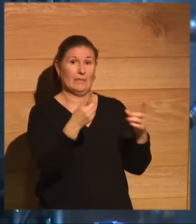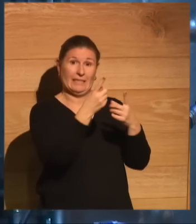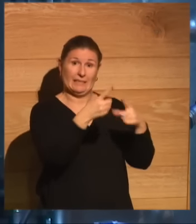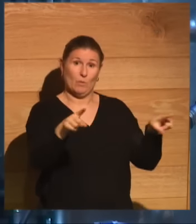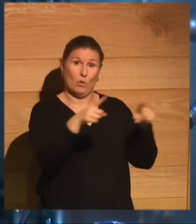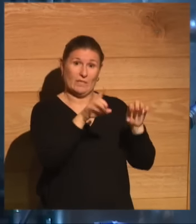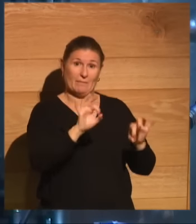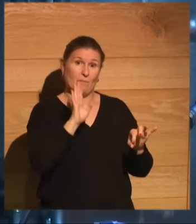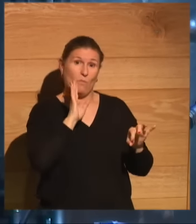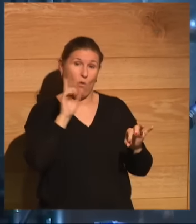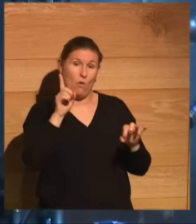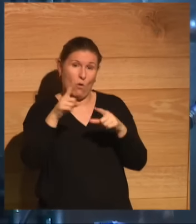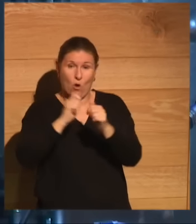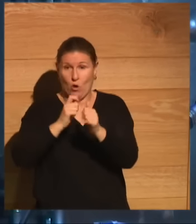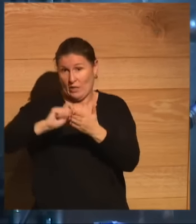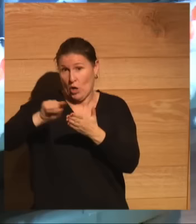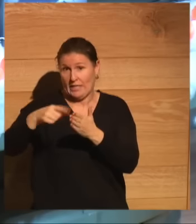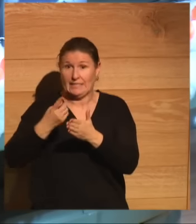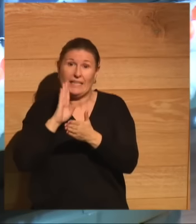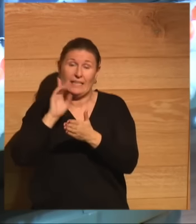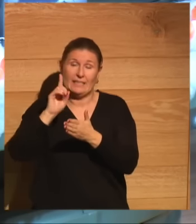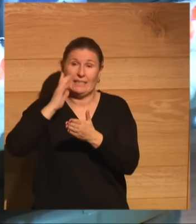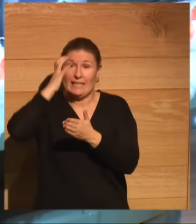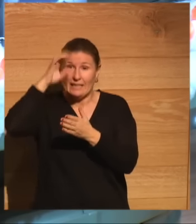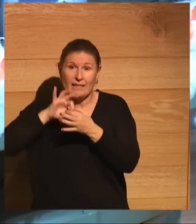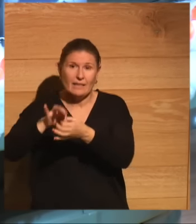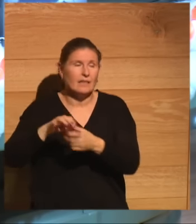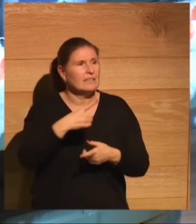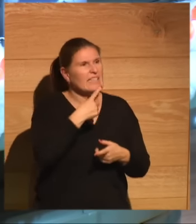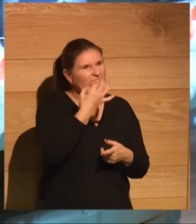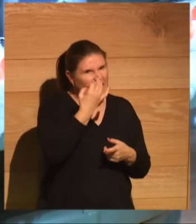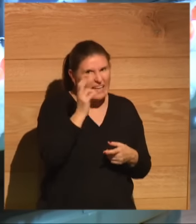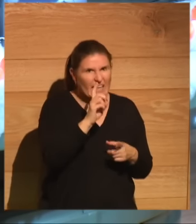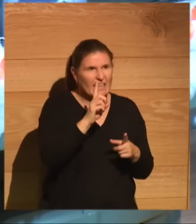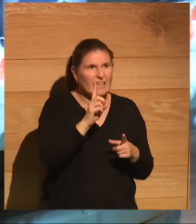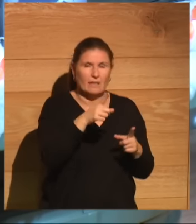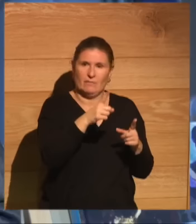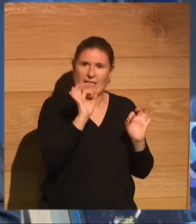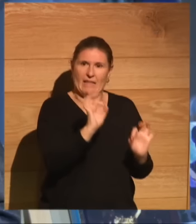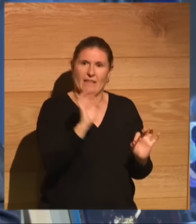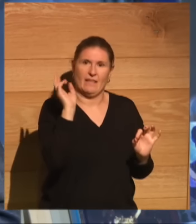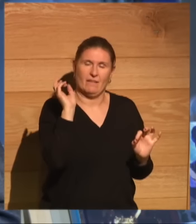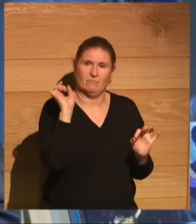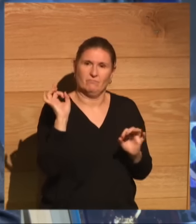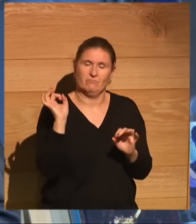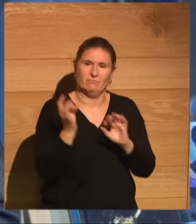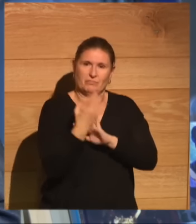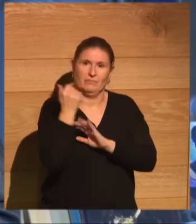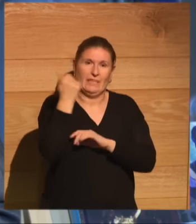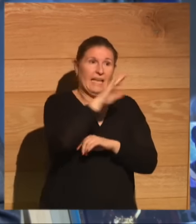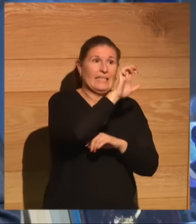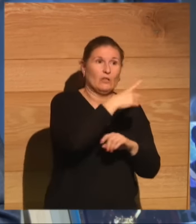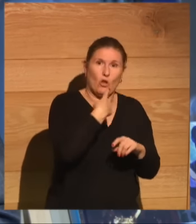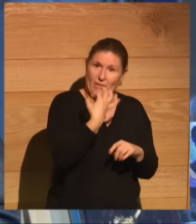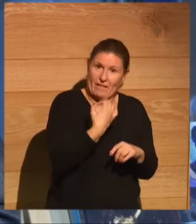Elfman y de repente empieza... ¿Había que decir que había venido de Estados Unidos? Sí. La gente dice, mira, vamos a estrenar una película que ha venido de Estados Unidos, sí, pero eso como que